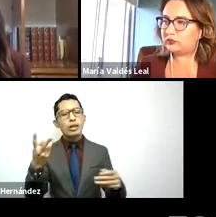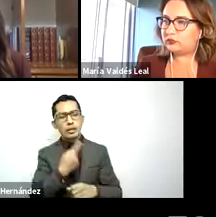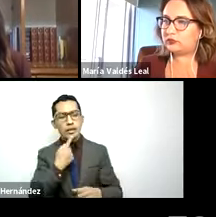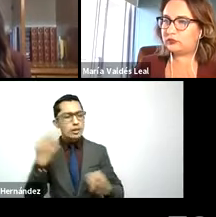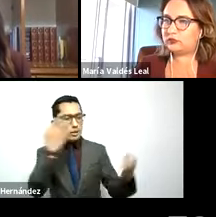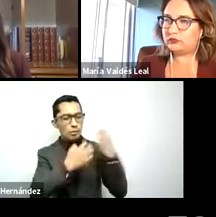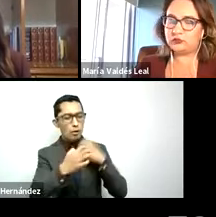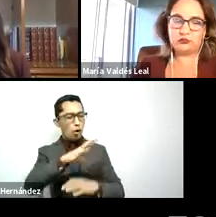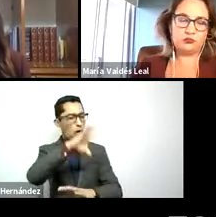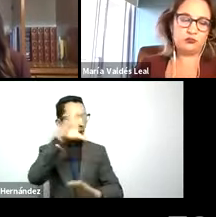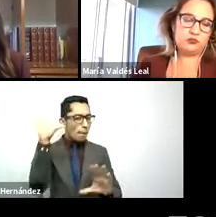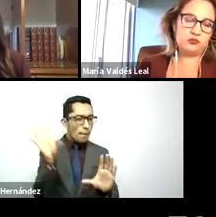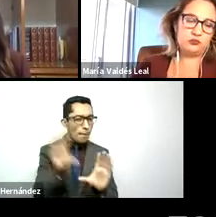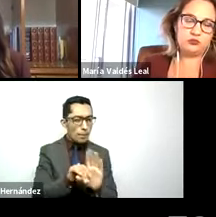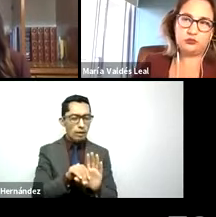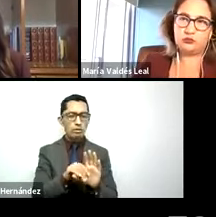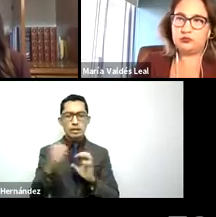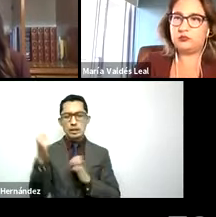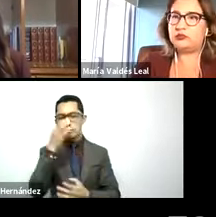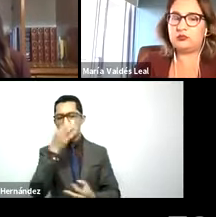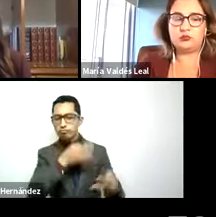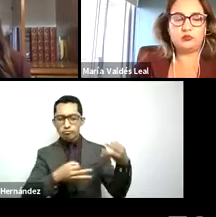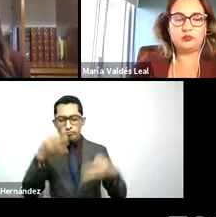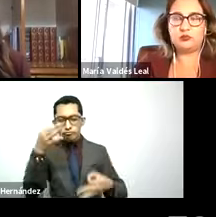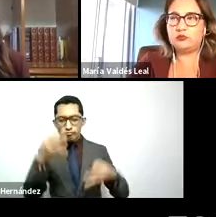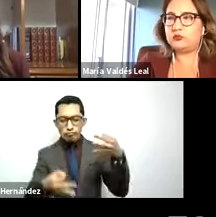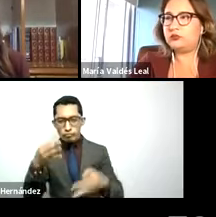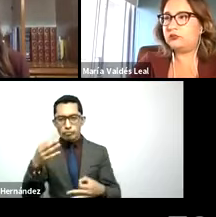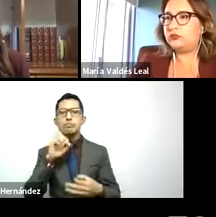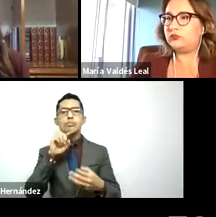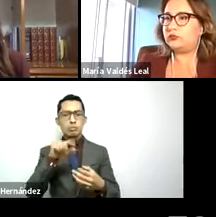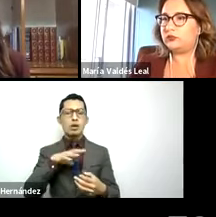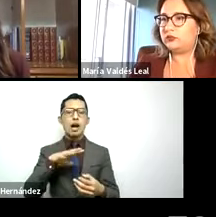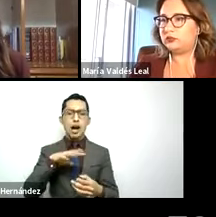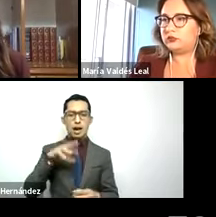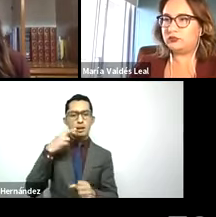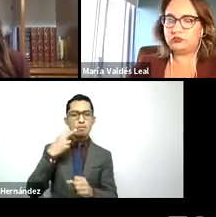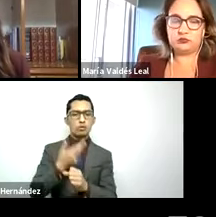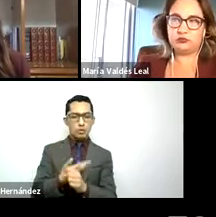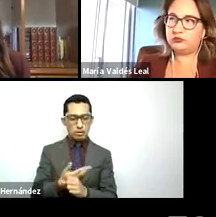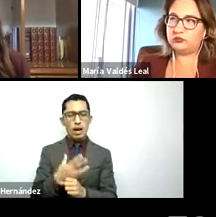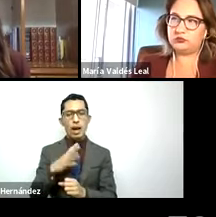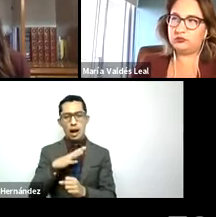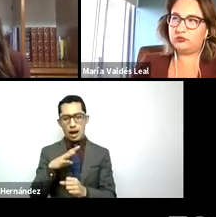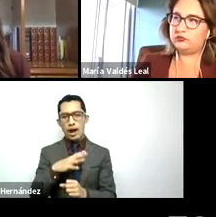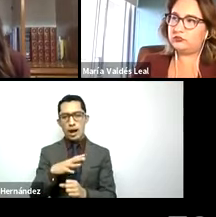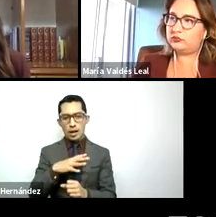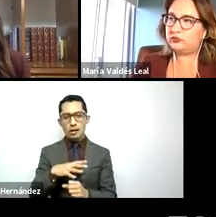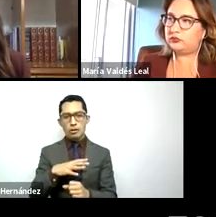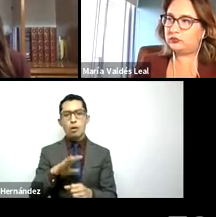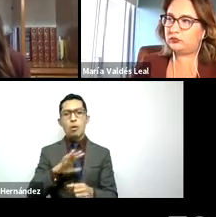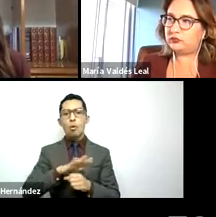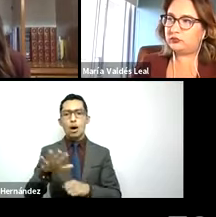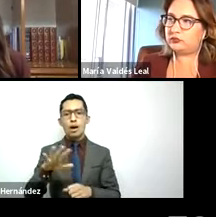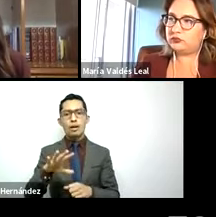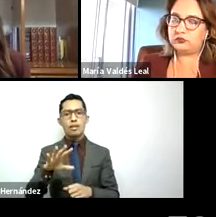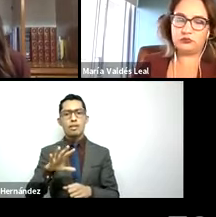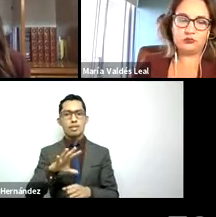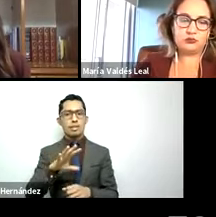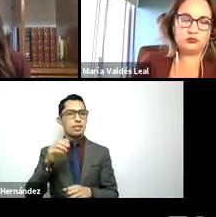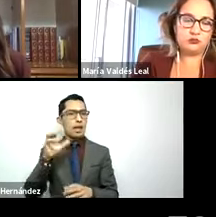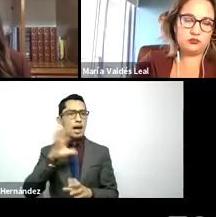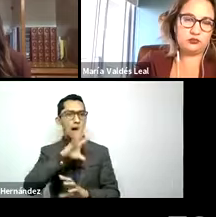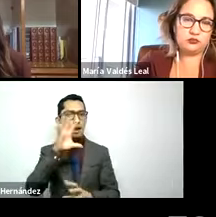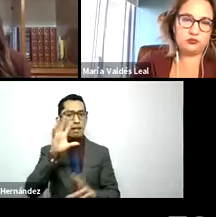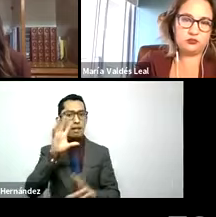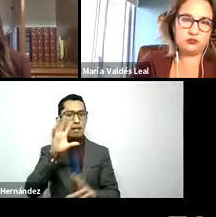asimetrías, tengo también, digamos, esa obligación implícita de ajustarme a todo el